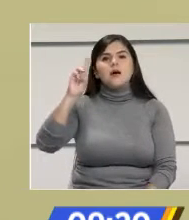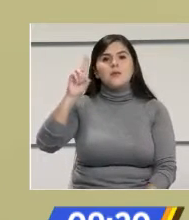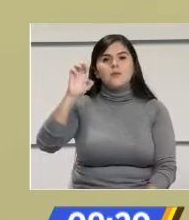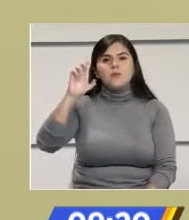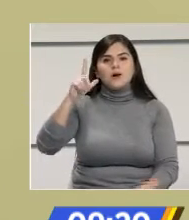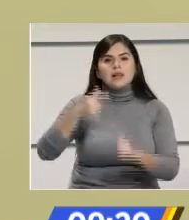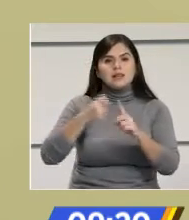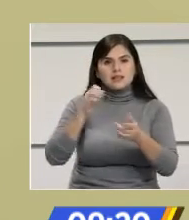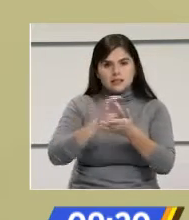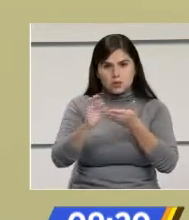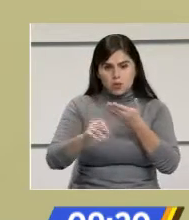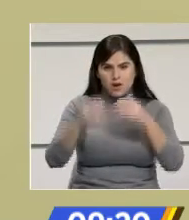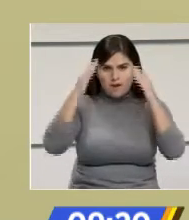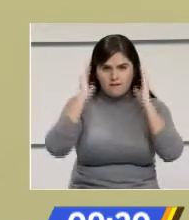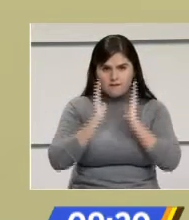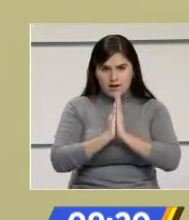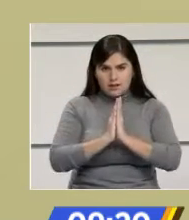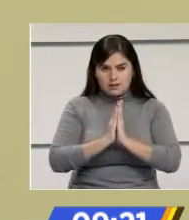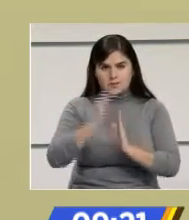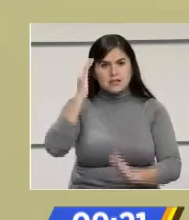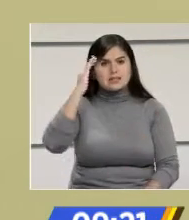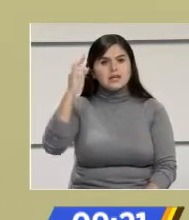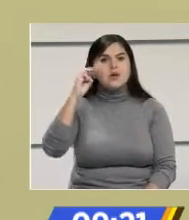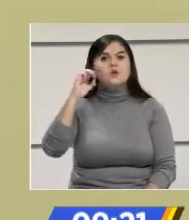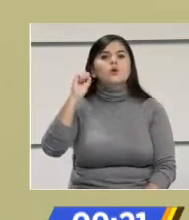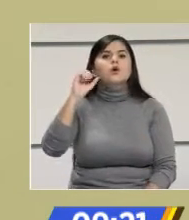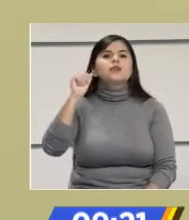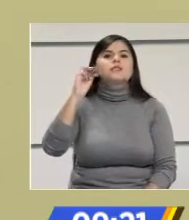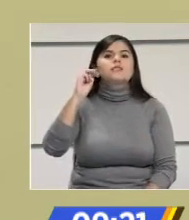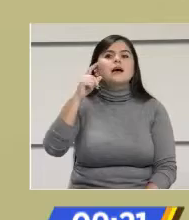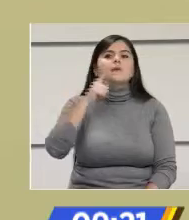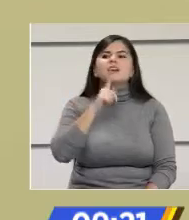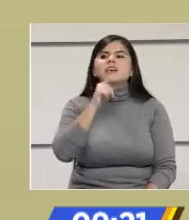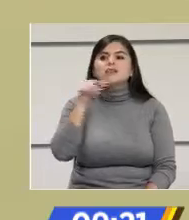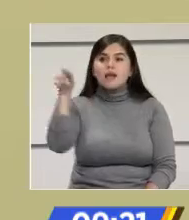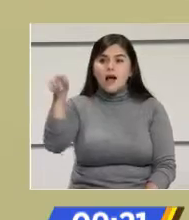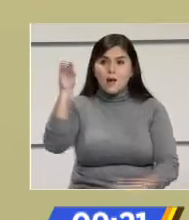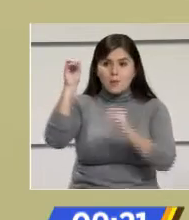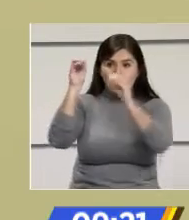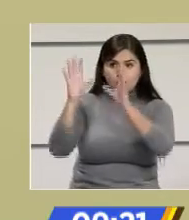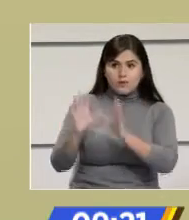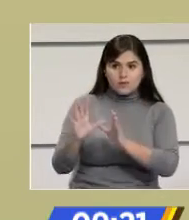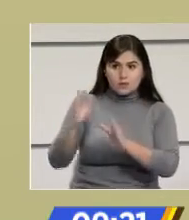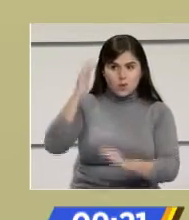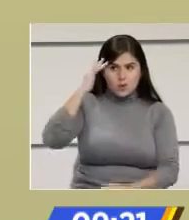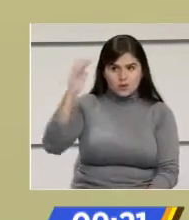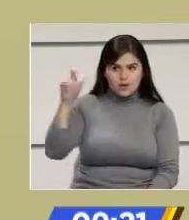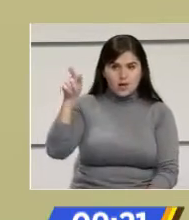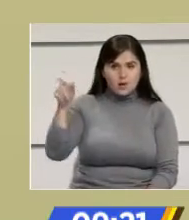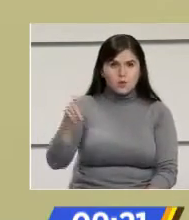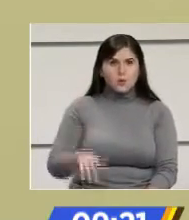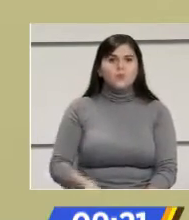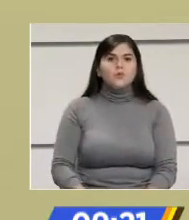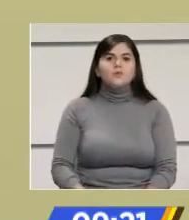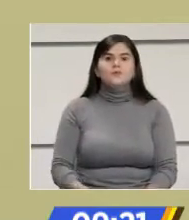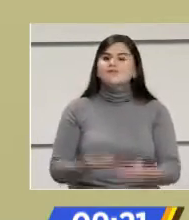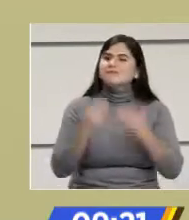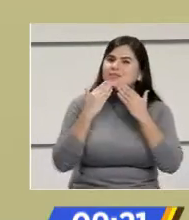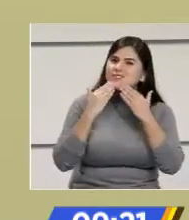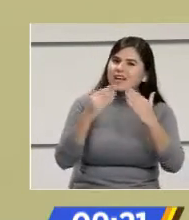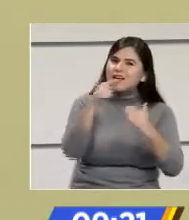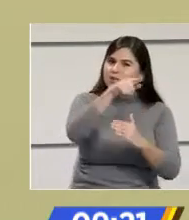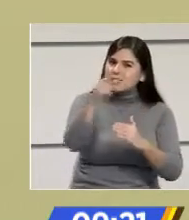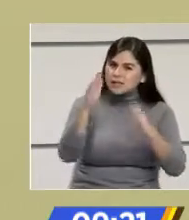Y Chiqui Torres dice, saludos de Sammy y Dana al profe. Muchas gracias a todos, de verdad, por estar tan pendientes.